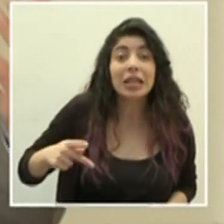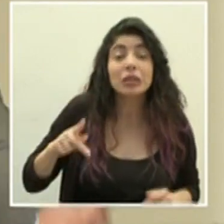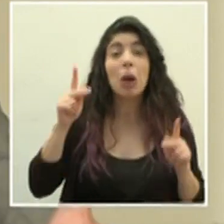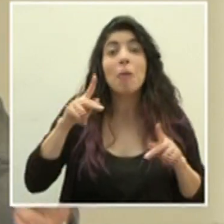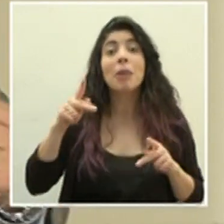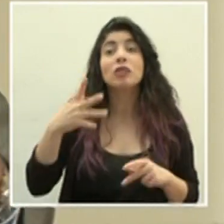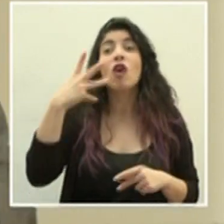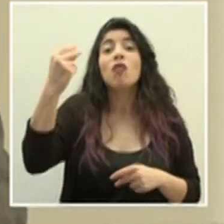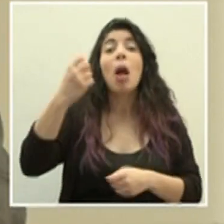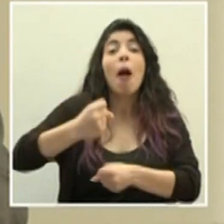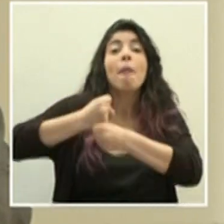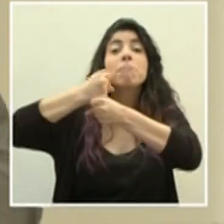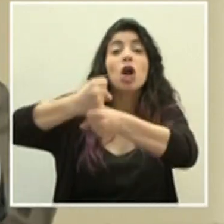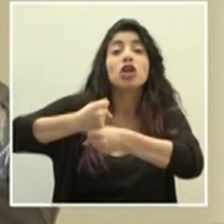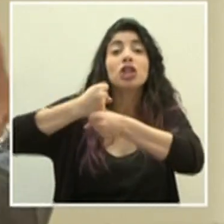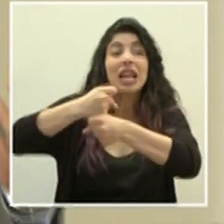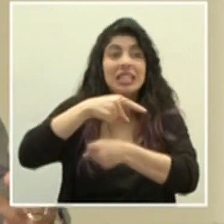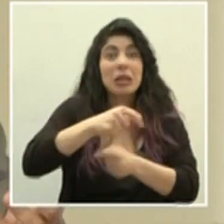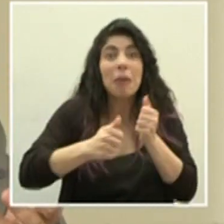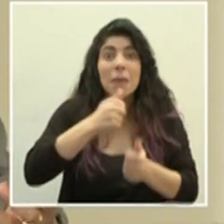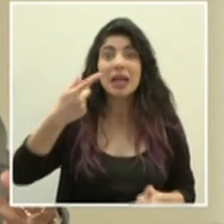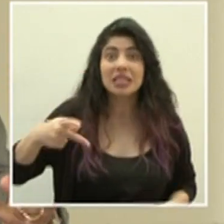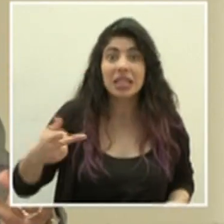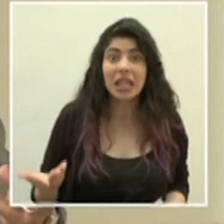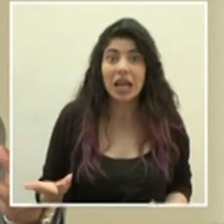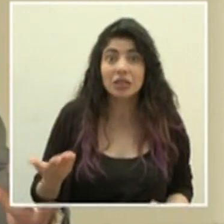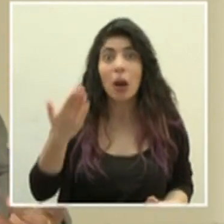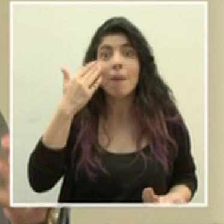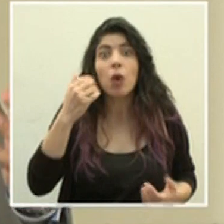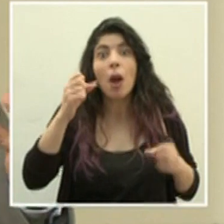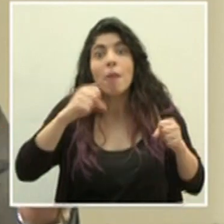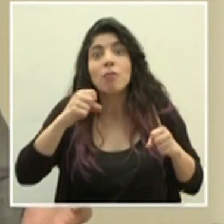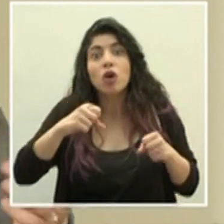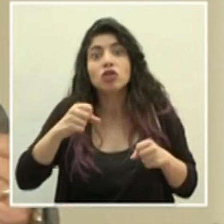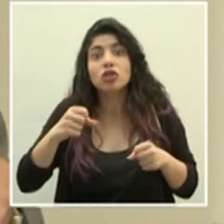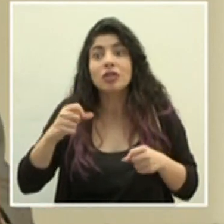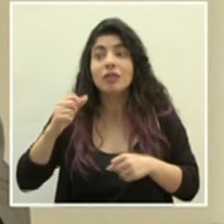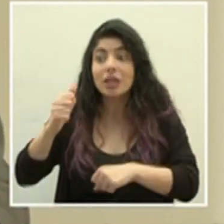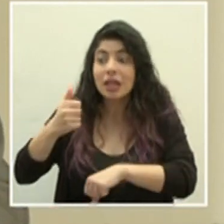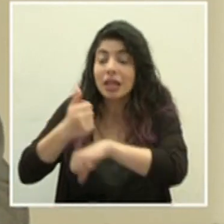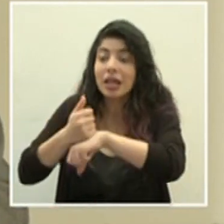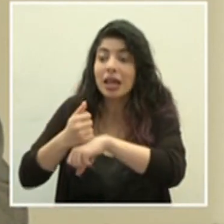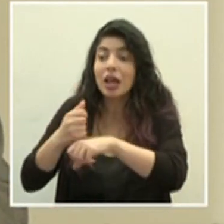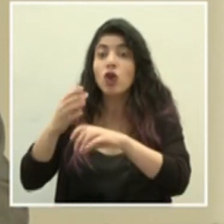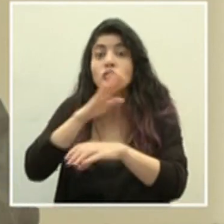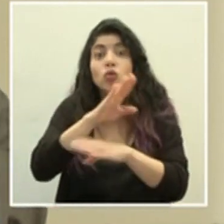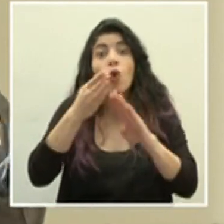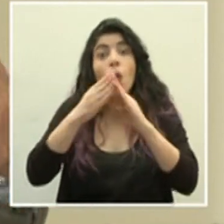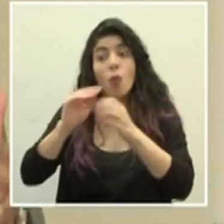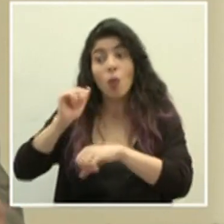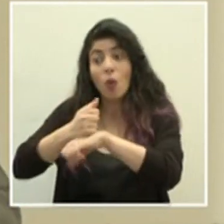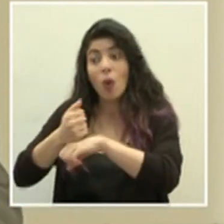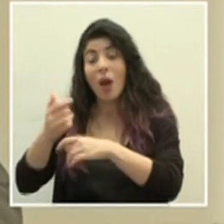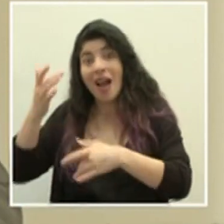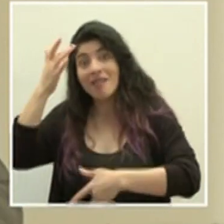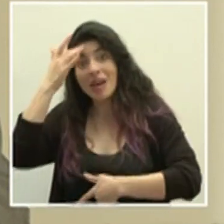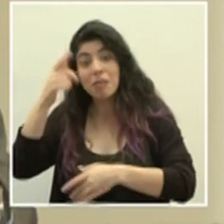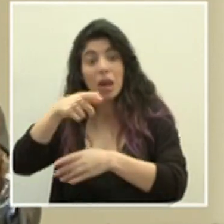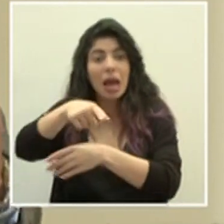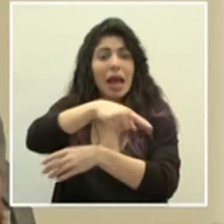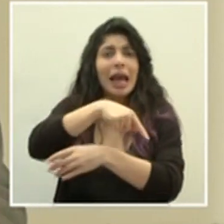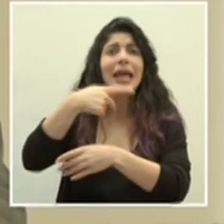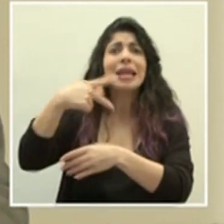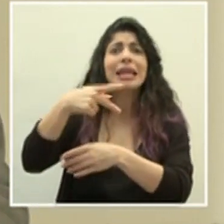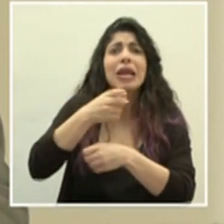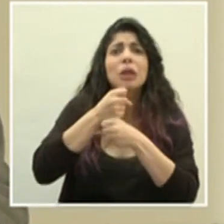a protestar porque existe la posibilidad de tener un centro de aislamiento de casos en su comunidad, se arriesgan más que